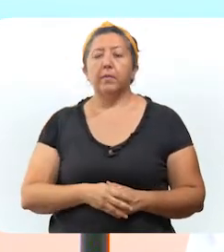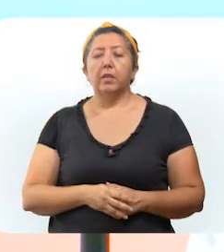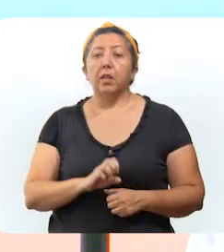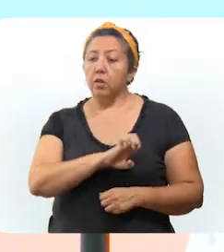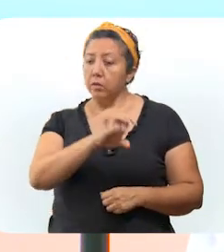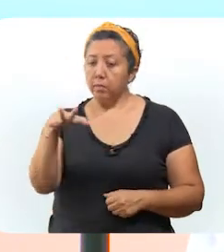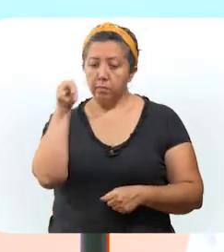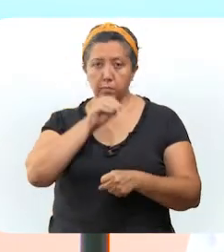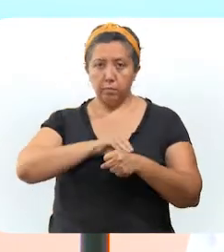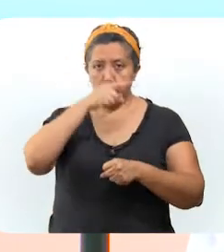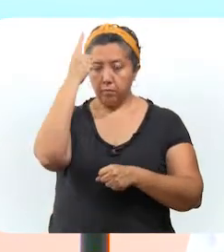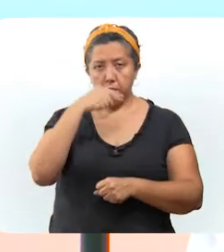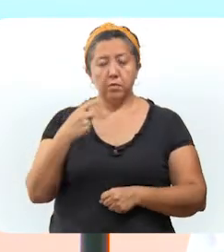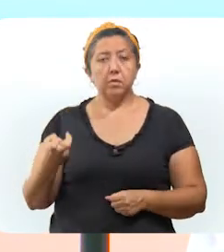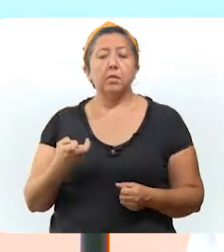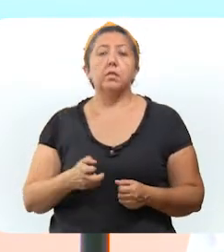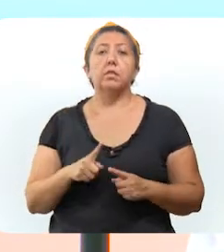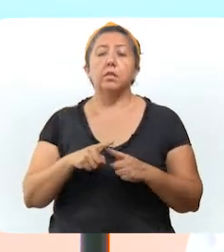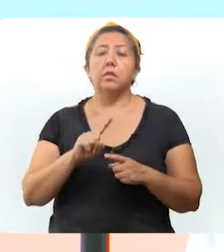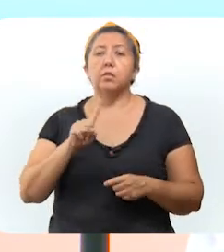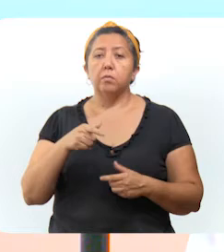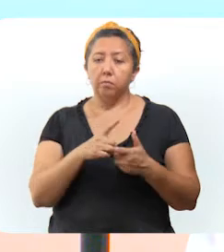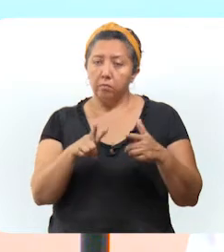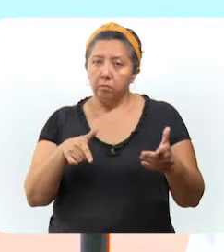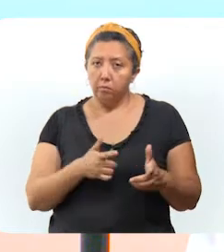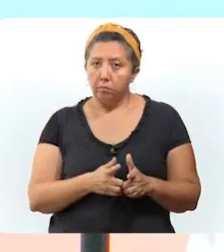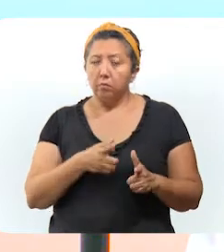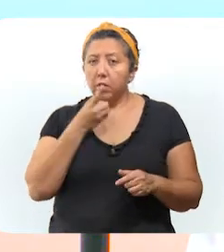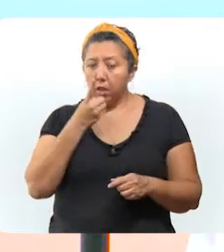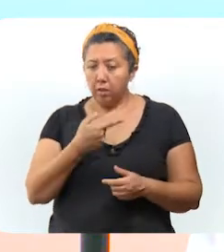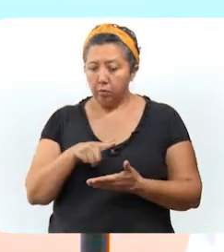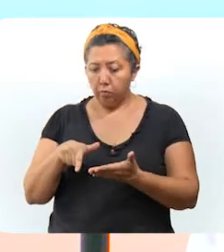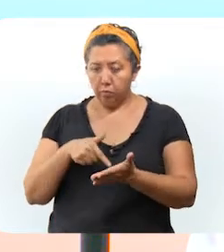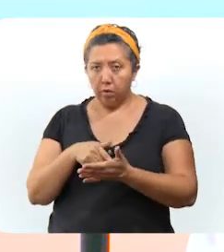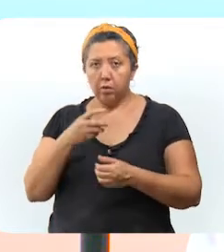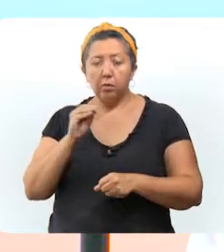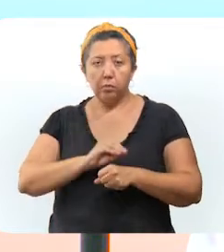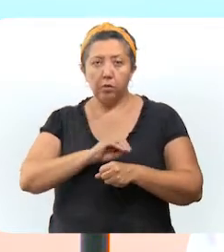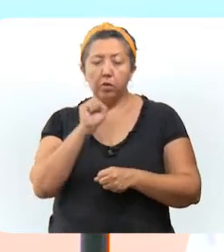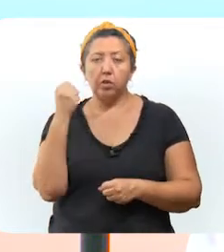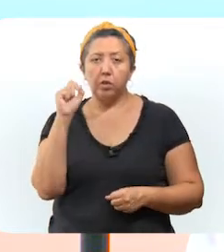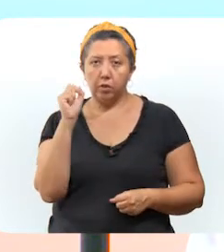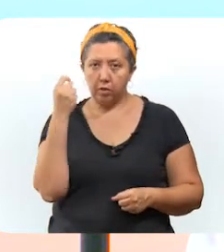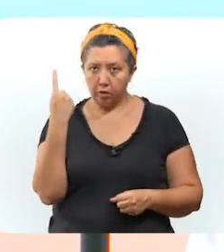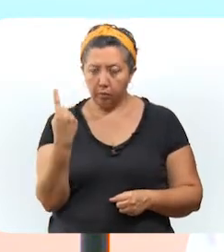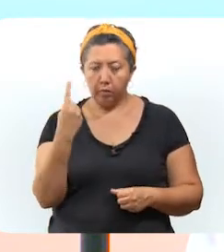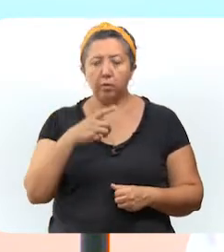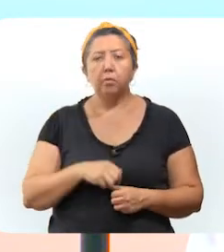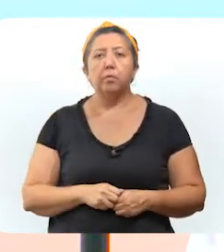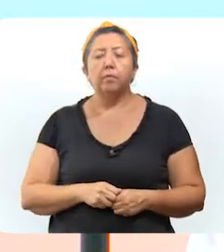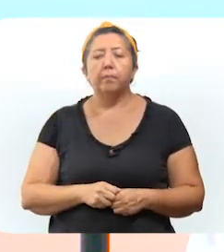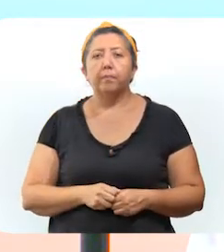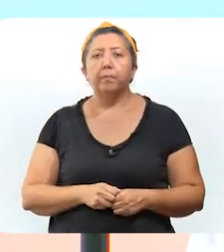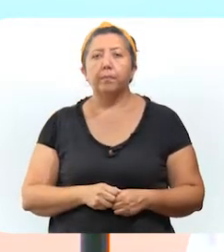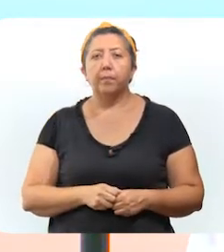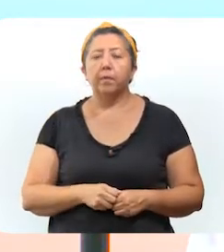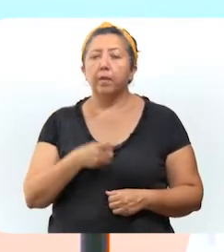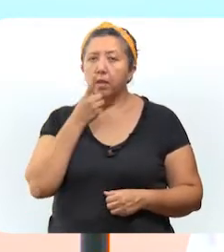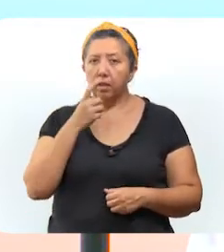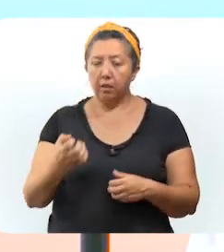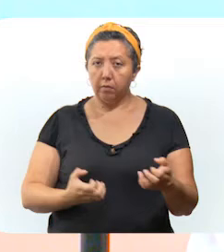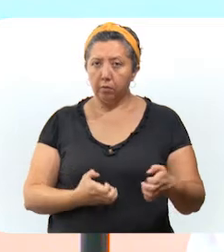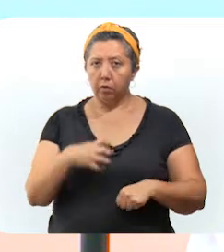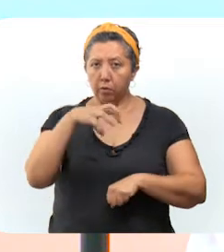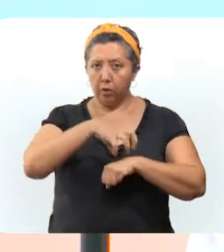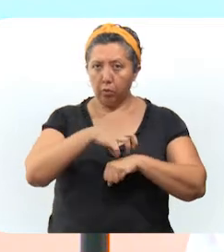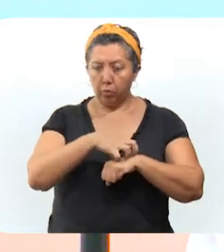Los espacios habilitados para llevar a cabo esta tarea son los macrocentros de vacunación, adecuados en el Centro de Convenciones Yucatán Siglo XXI, el